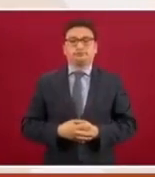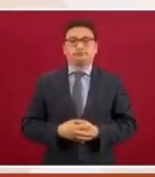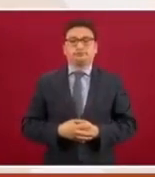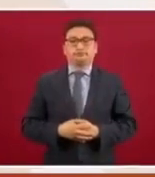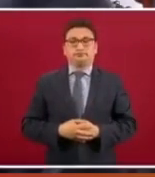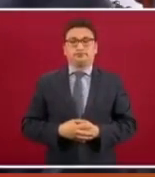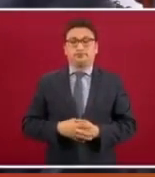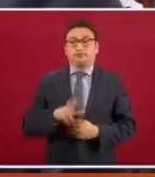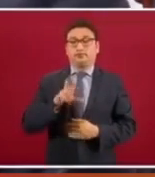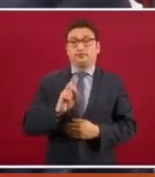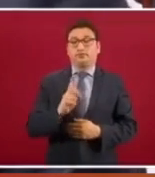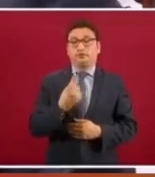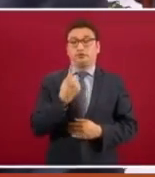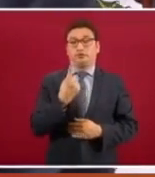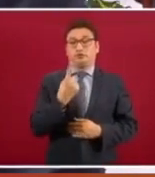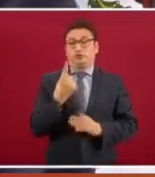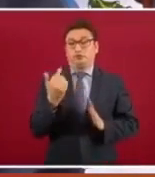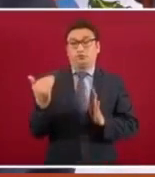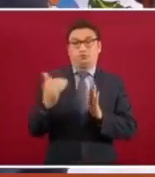31.000